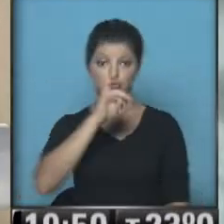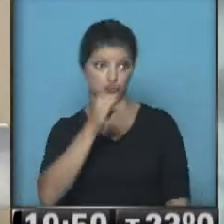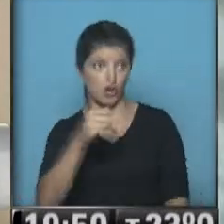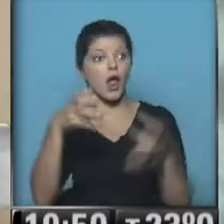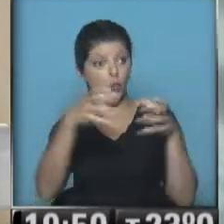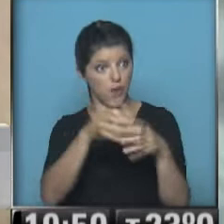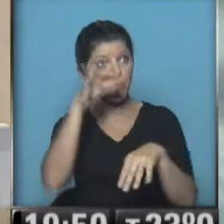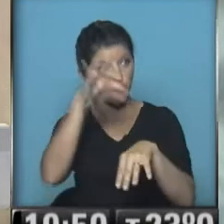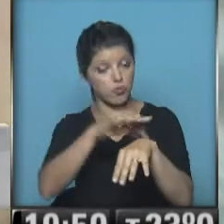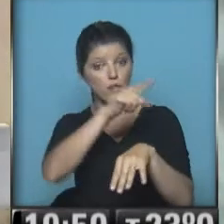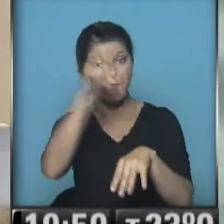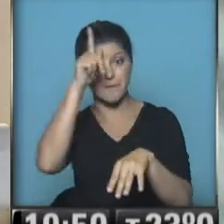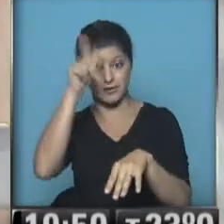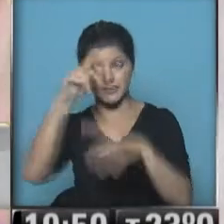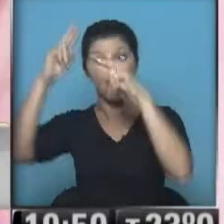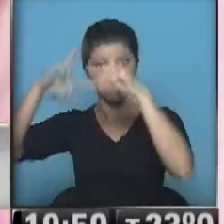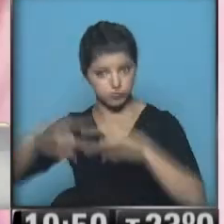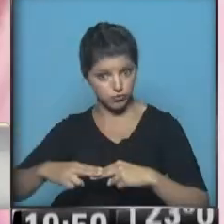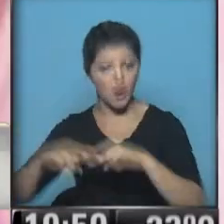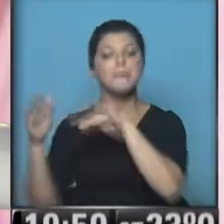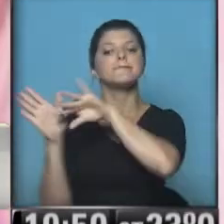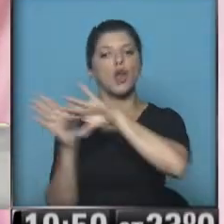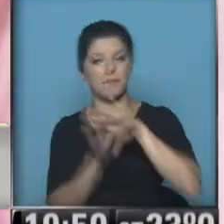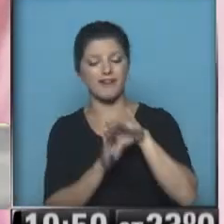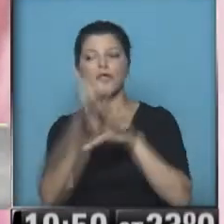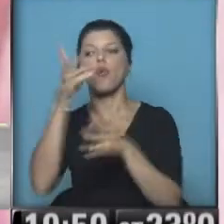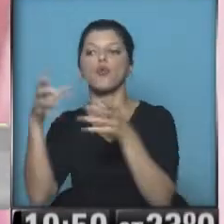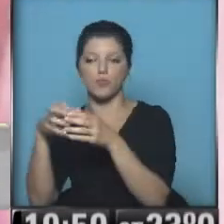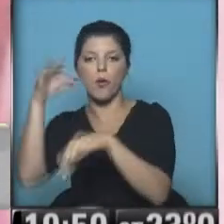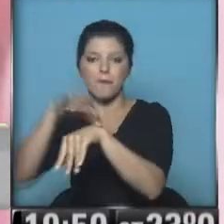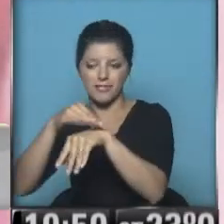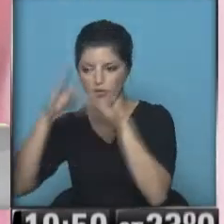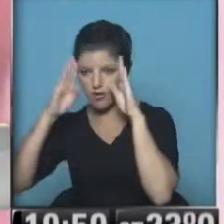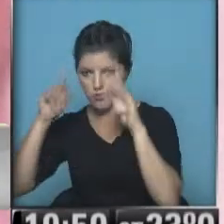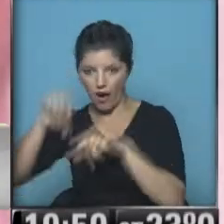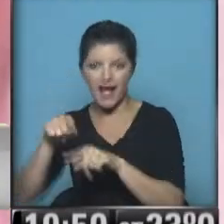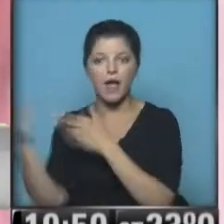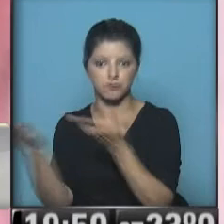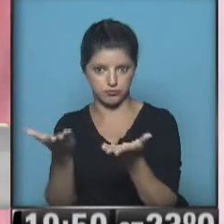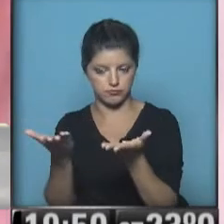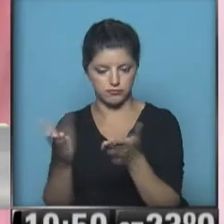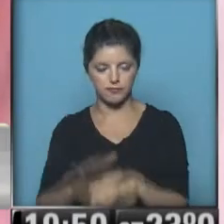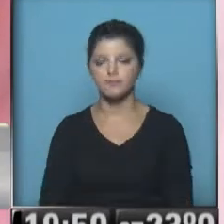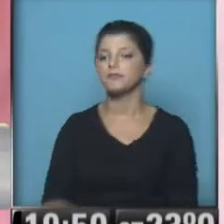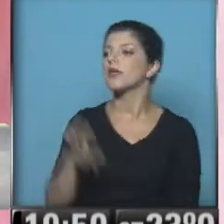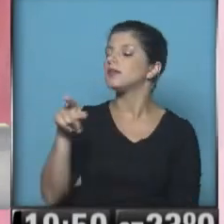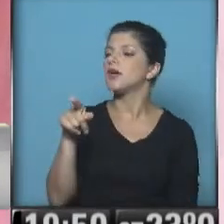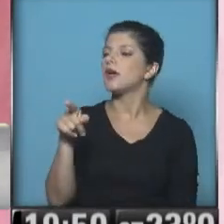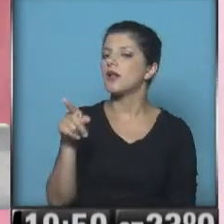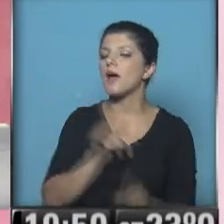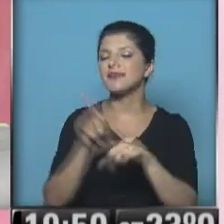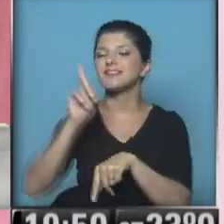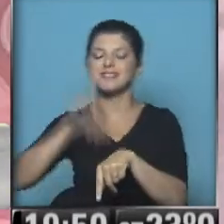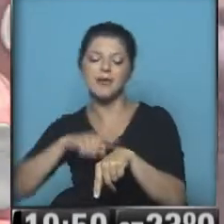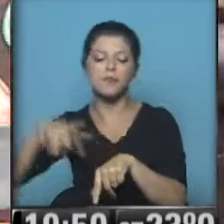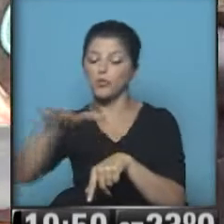médico forense lo revisó, pero al margen de eso hay un personal médico que lo está atendiendo acá dentro del penal. Y no se encuentra orientado a veces en tiempo